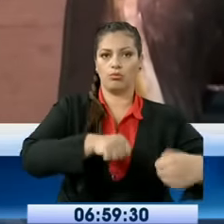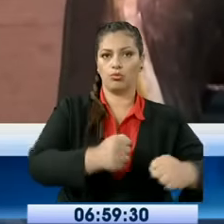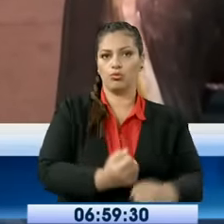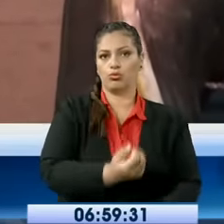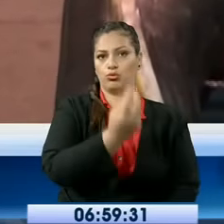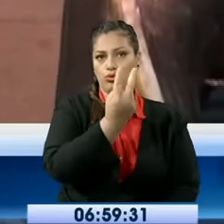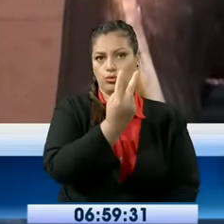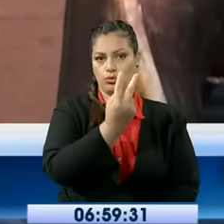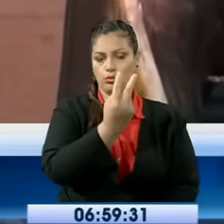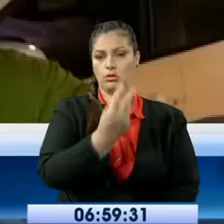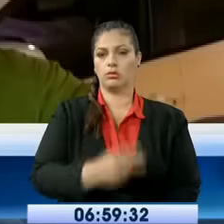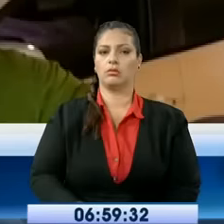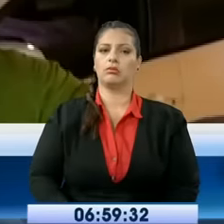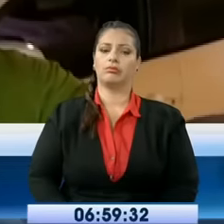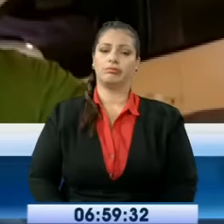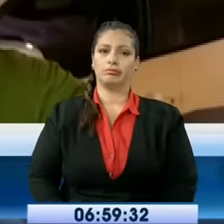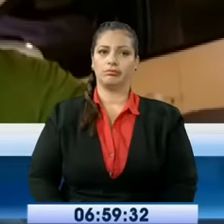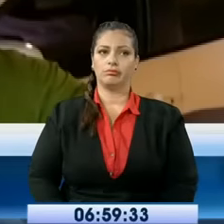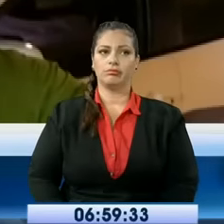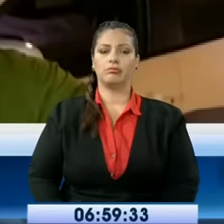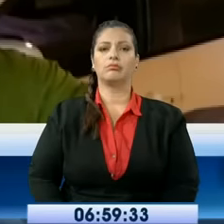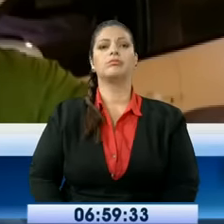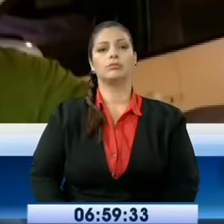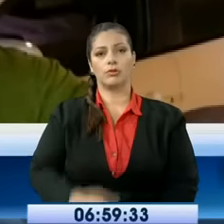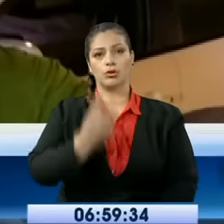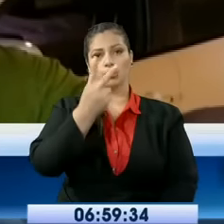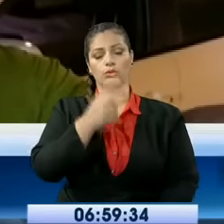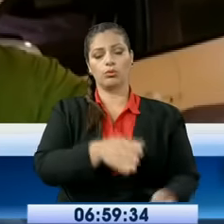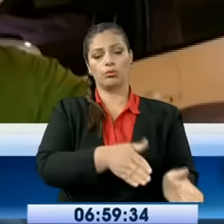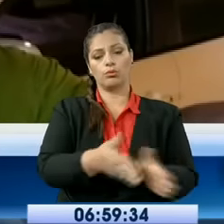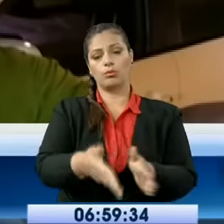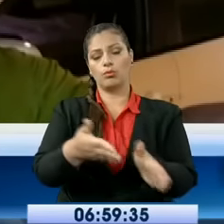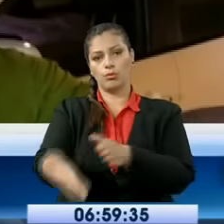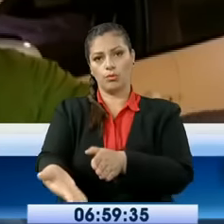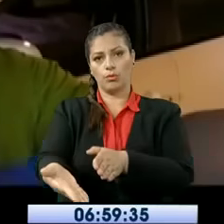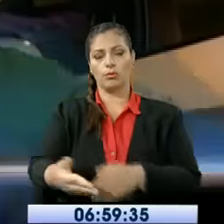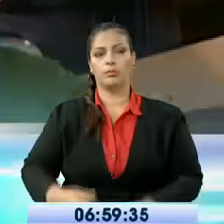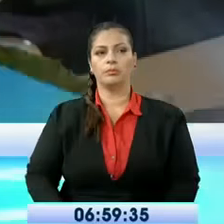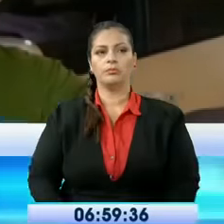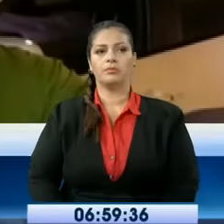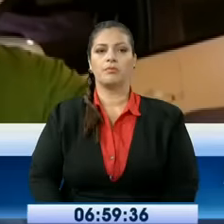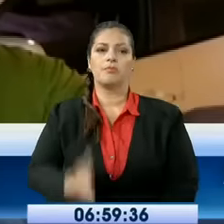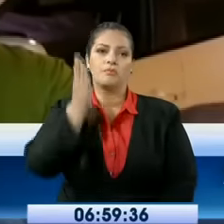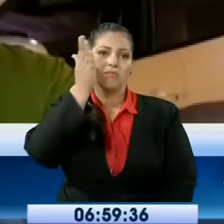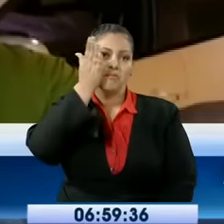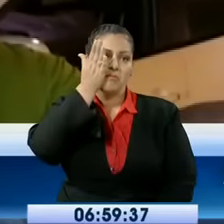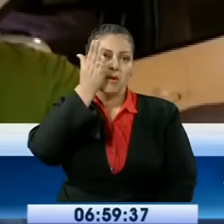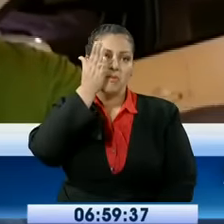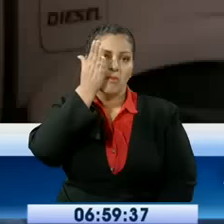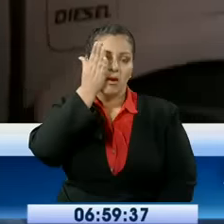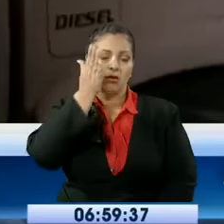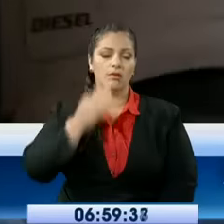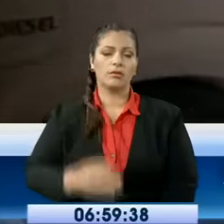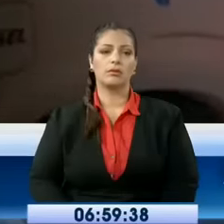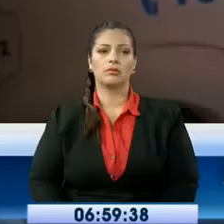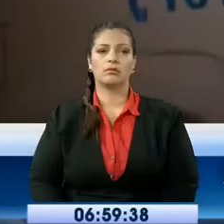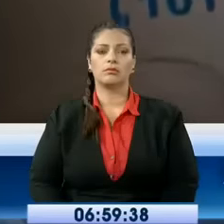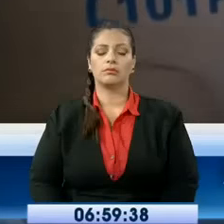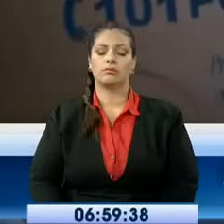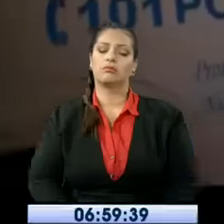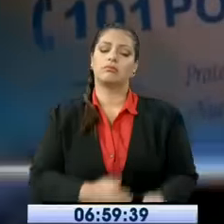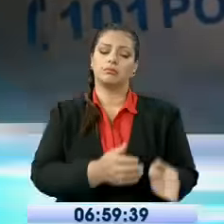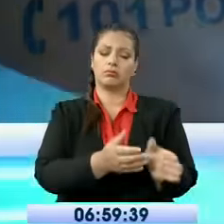salvó la vida. 2 estarían fallecidos, los conductores, la madre de uno de ellos que es la acompañante. Los